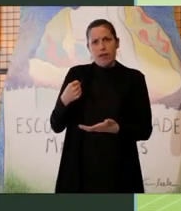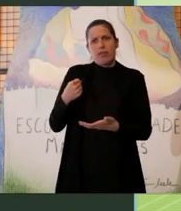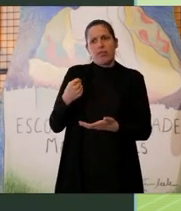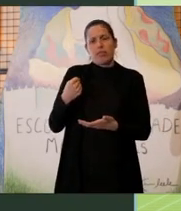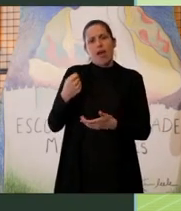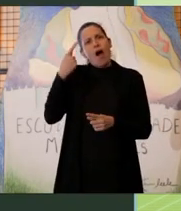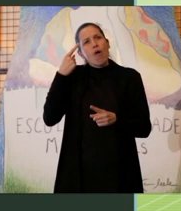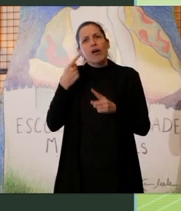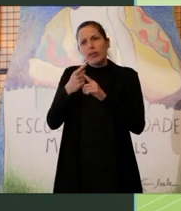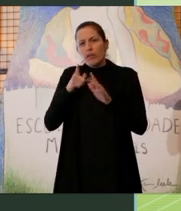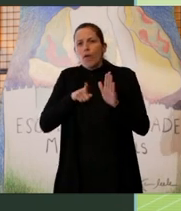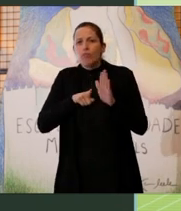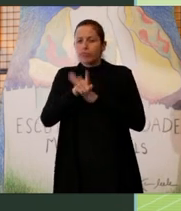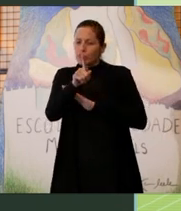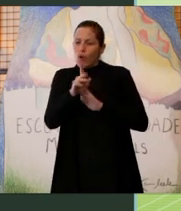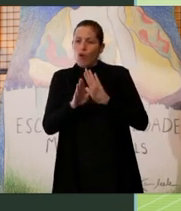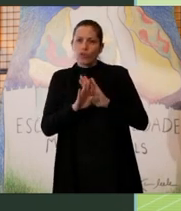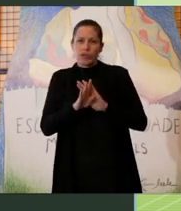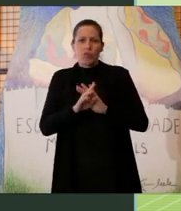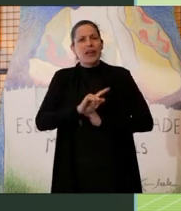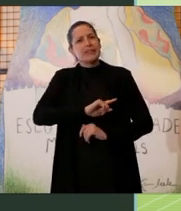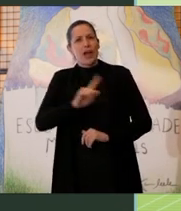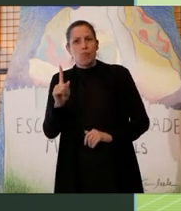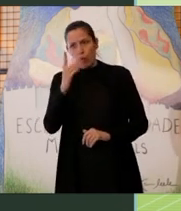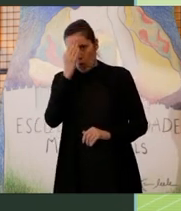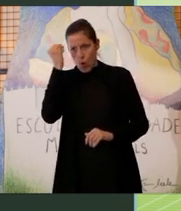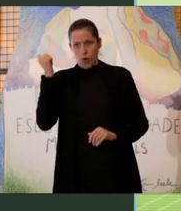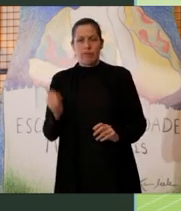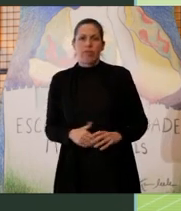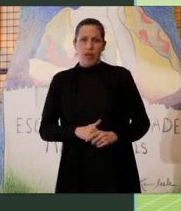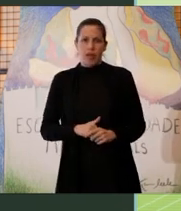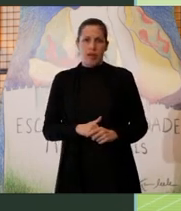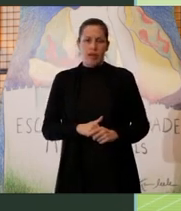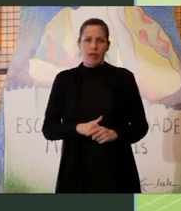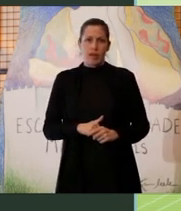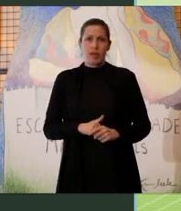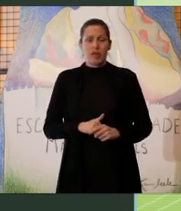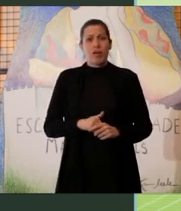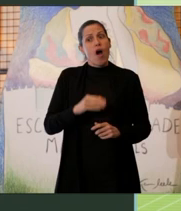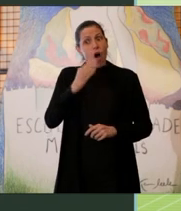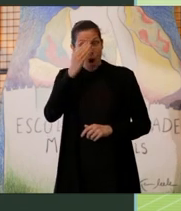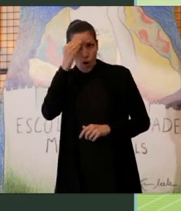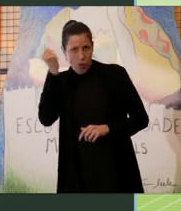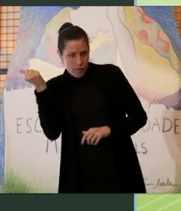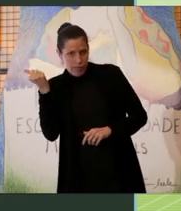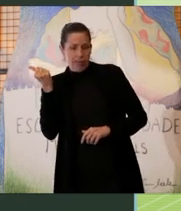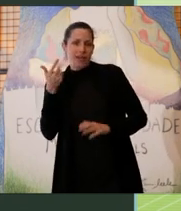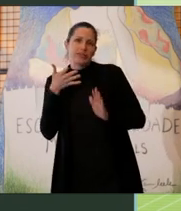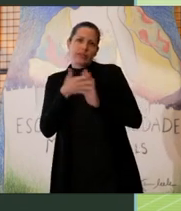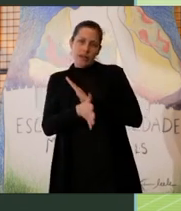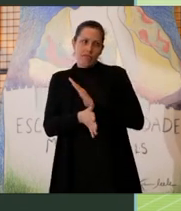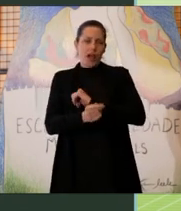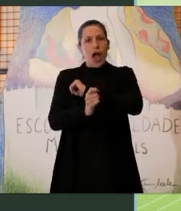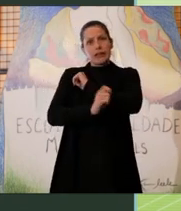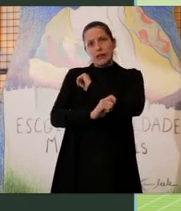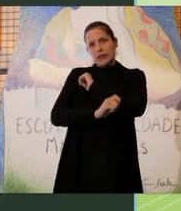para que no se nos olvide que además que se nos olvide es una trampa del machismo y del patriarcado si tenemos que empezar cada vez que nos toca Una